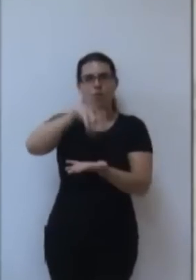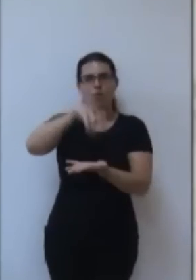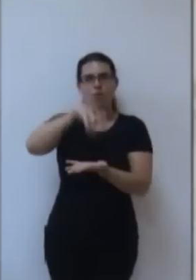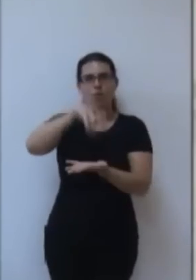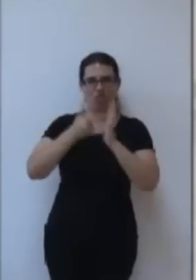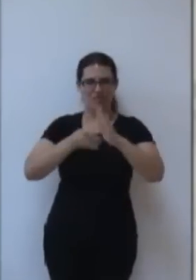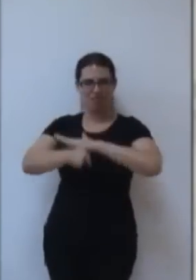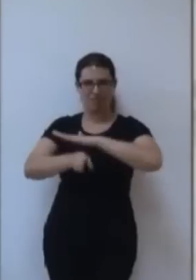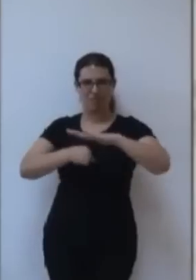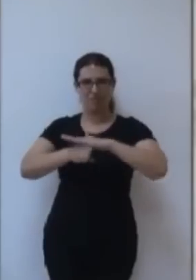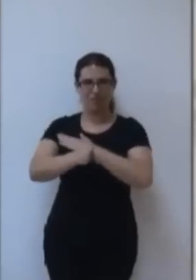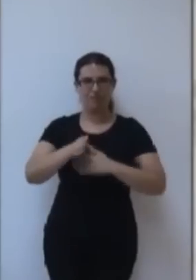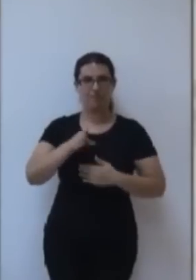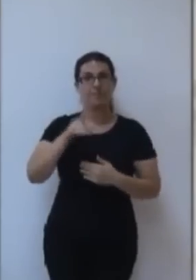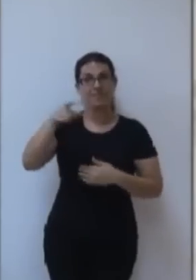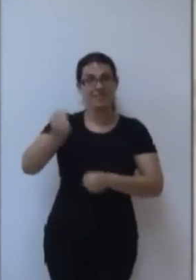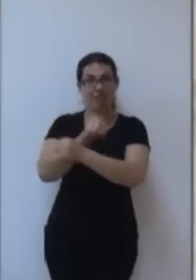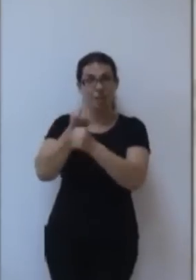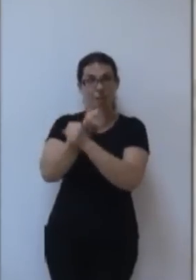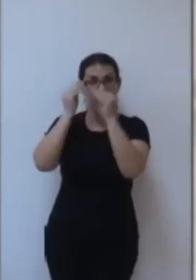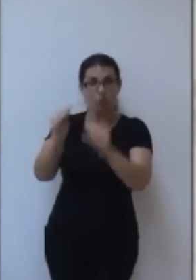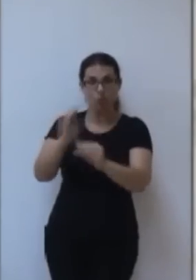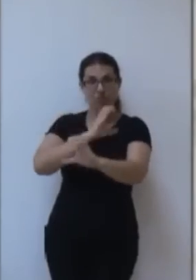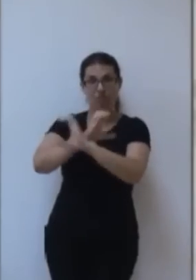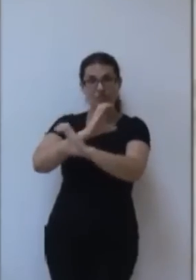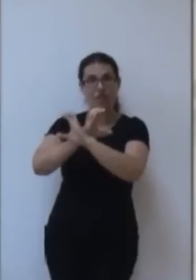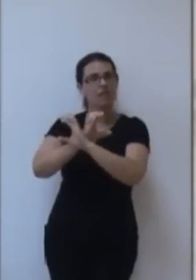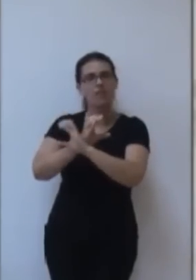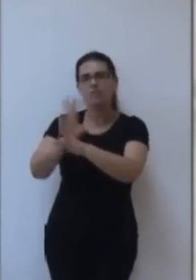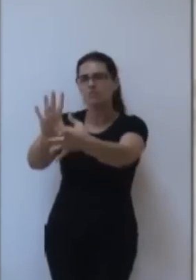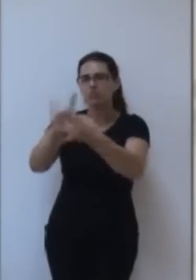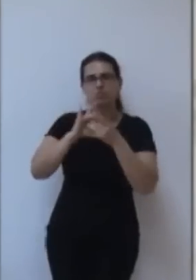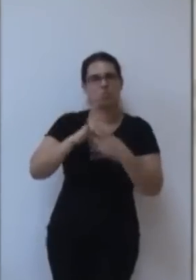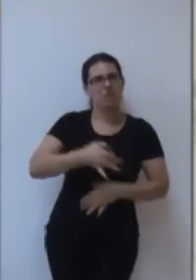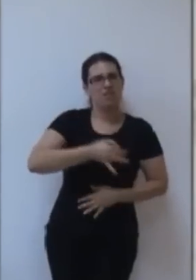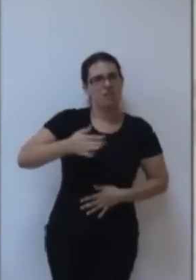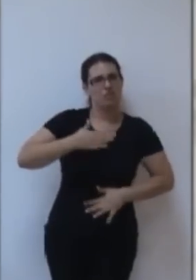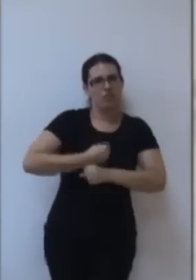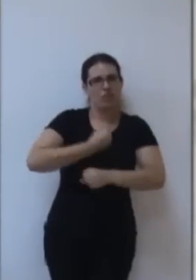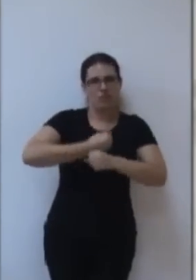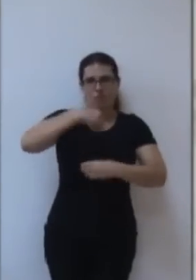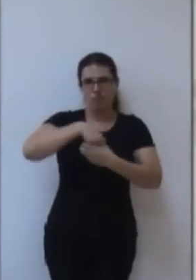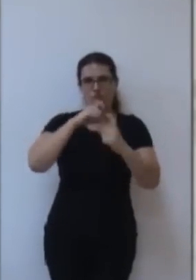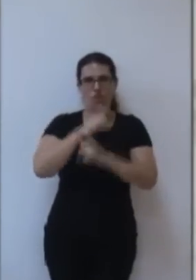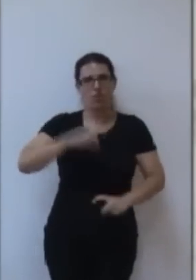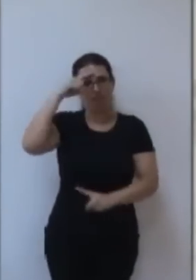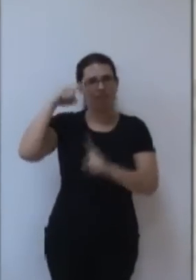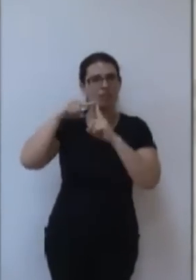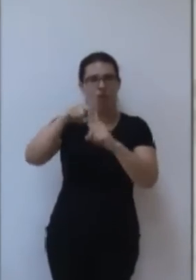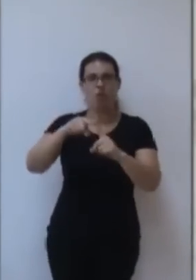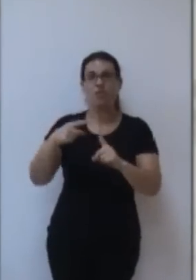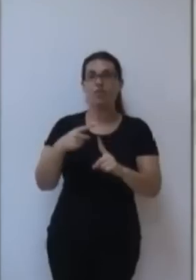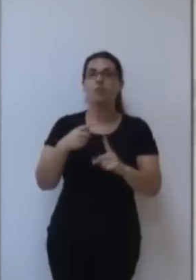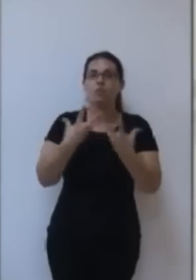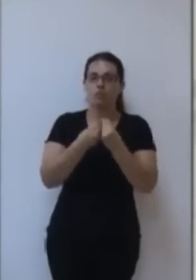Accesibilidad, cuya labor coincide plenamente con el esfuerzo que realizamos desde la Fundación para fomentar la